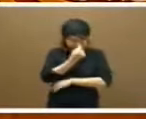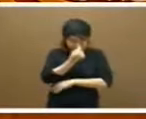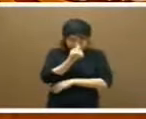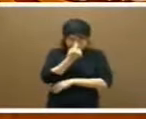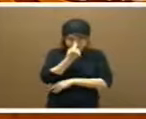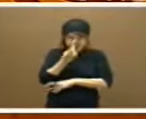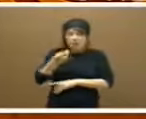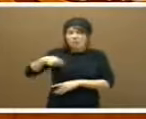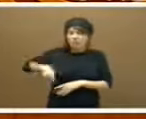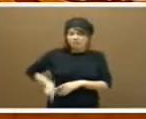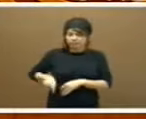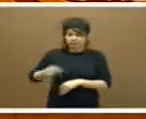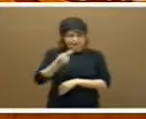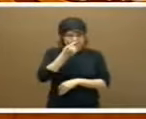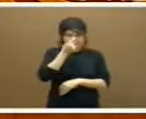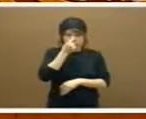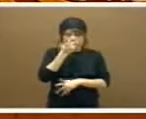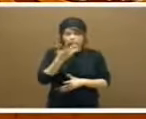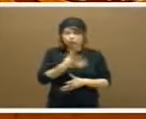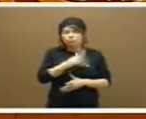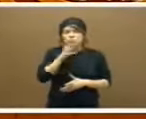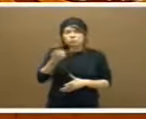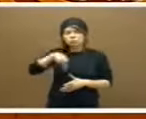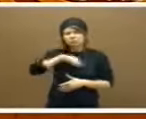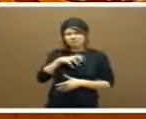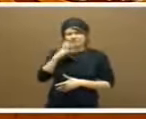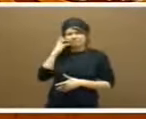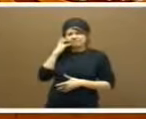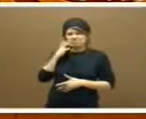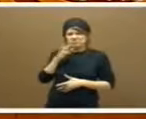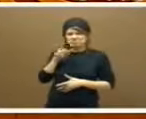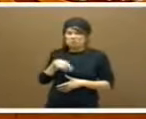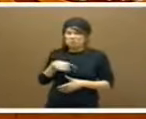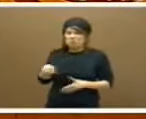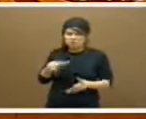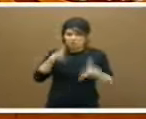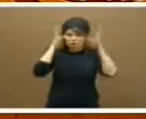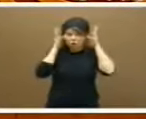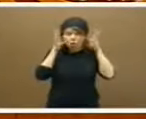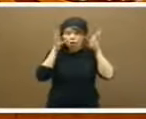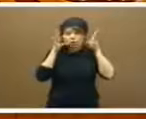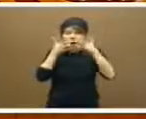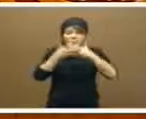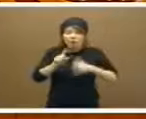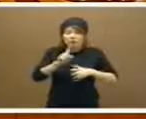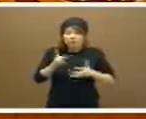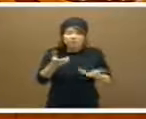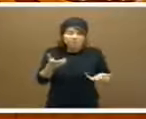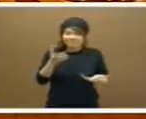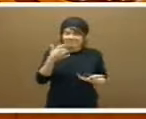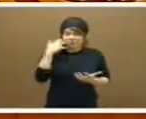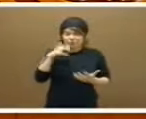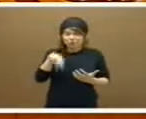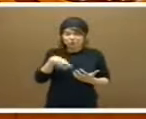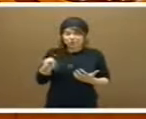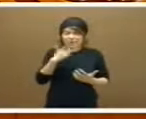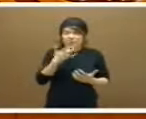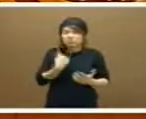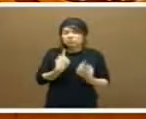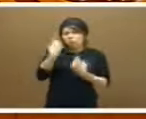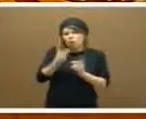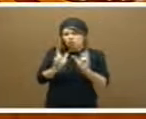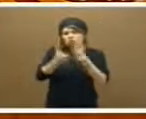muy pocos profesionales. Por eso no nos extrañemos de que esos consejos no funcionen. Y si alguna vez se han reunido, pues